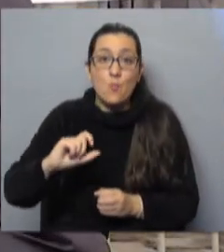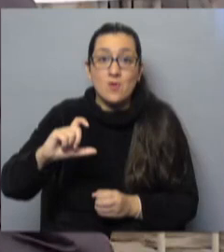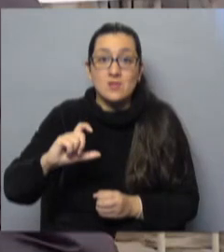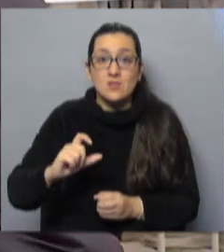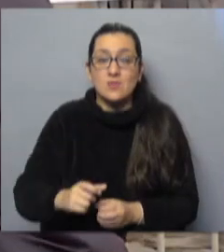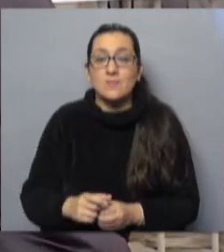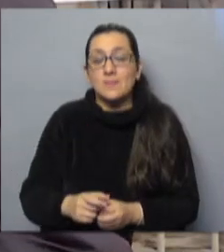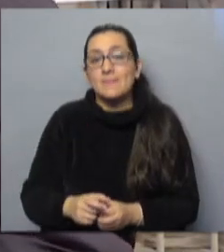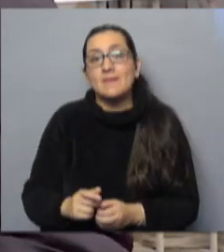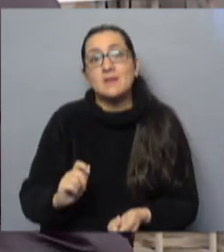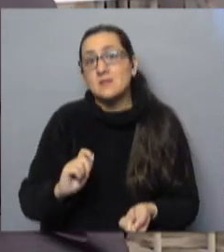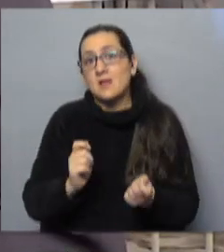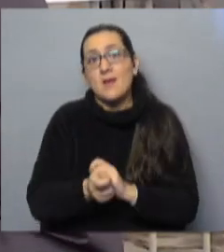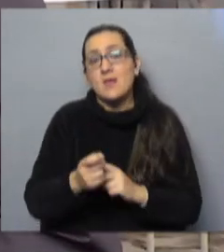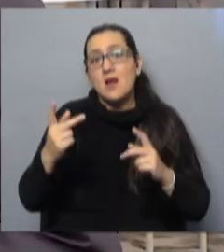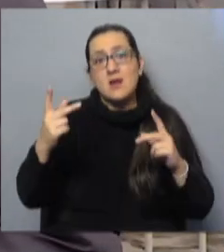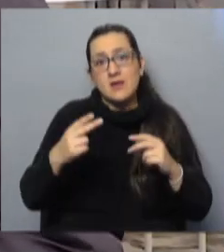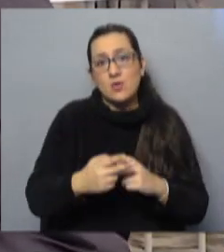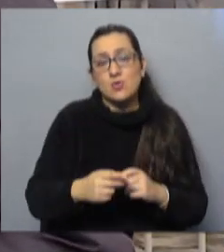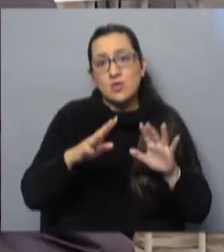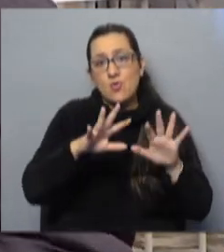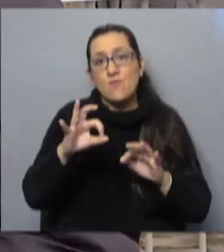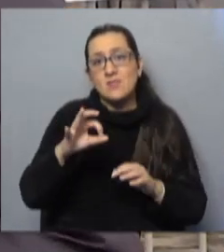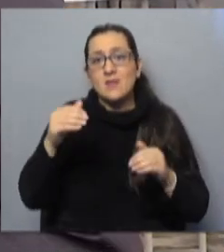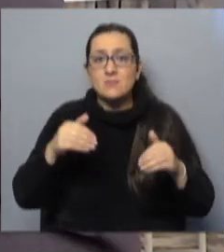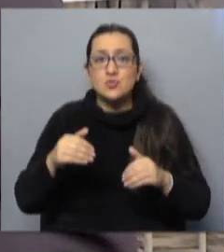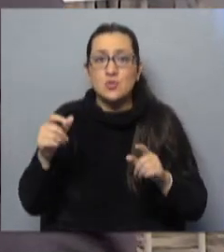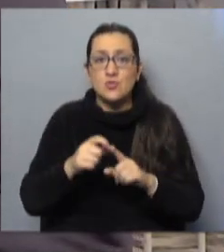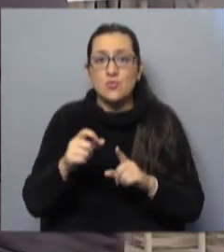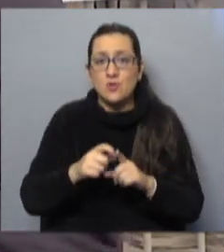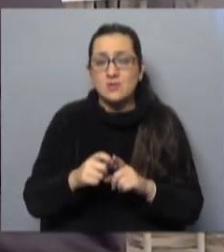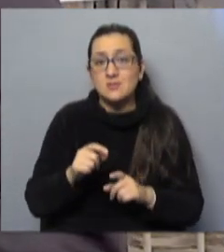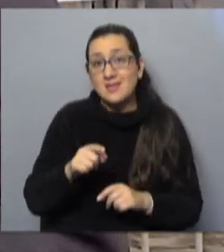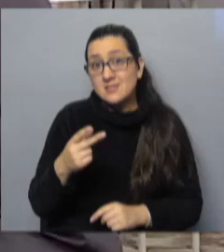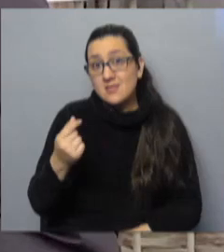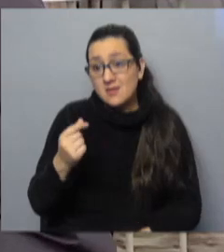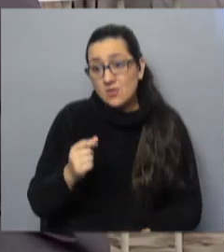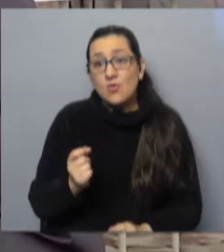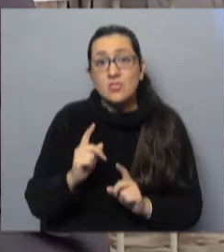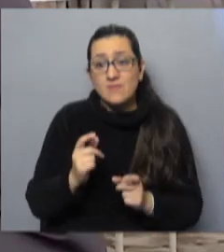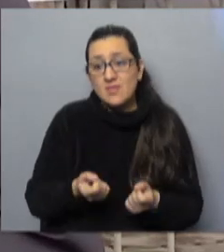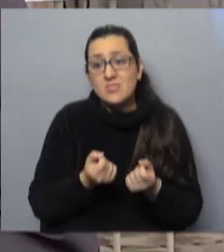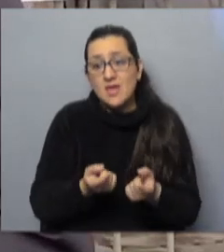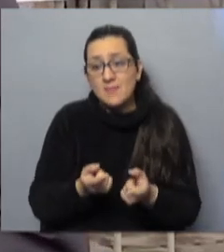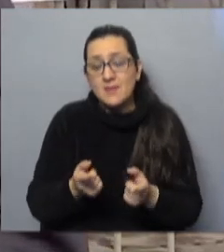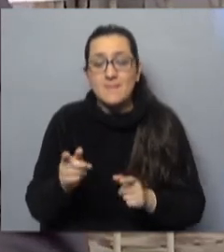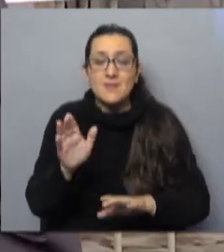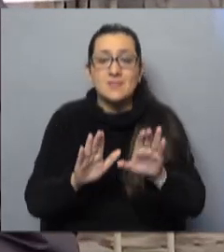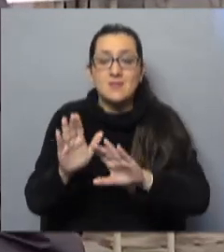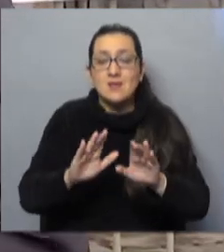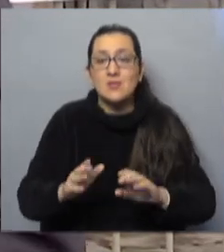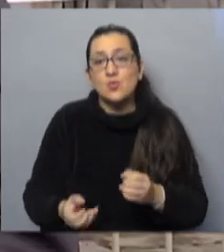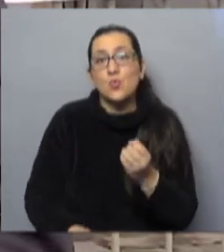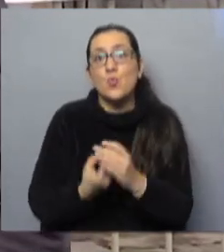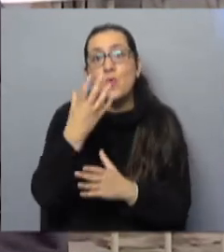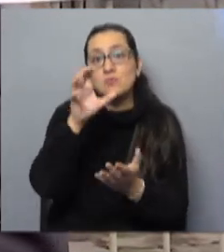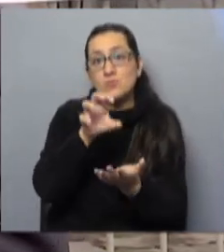recorte que se ha desarrollado en los últimos años que asciende 90 millones de dólares que ese dinero se destine a mantenimiento o creación de edificios